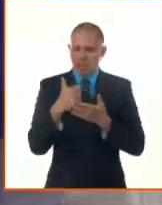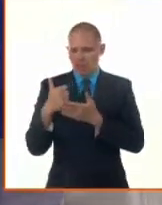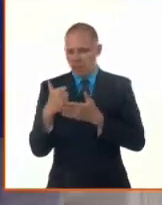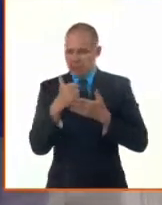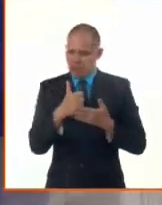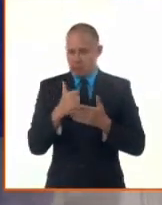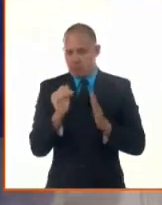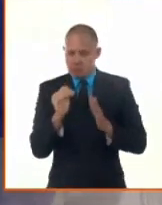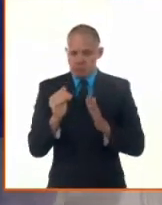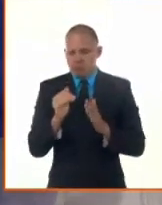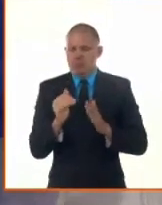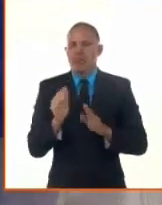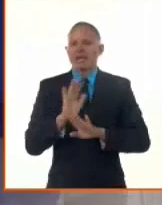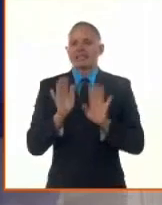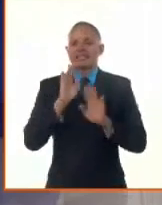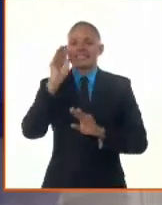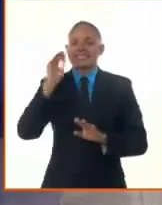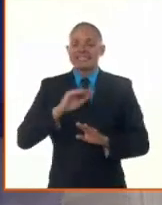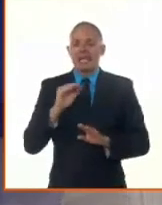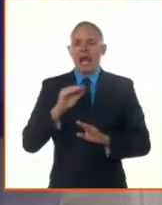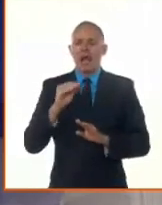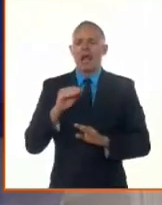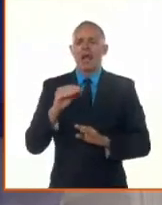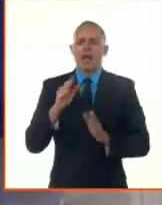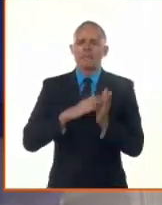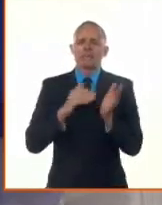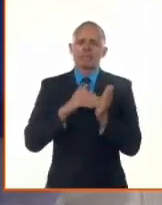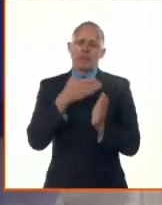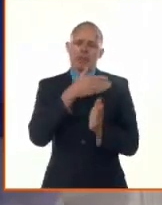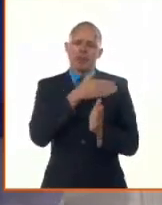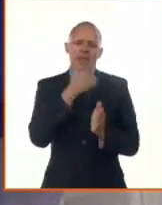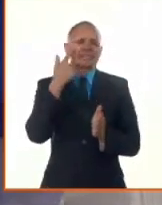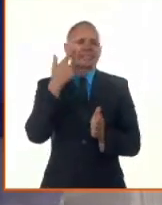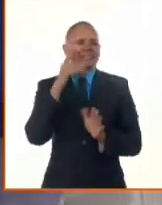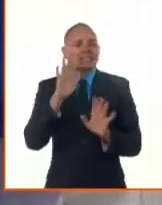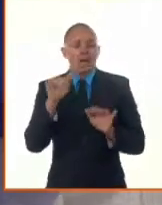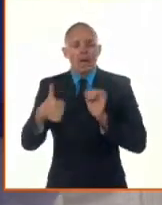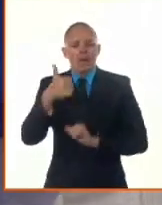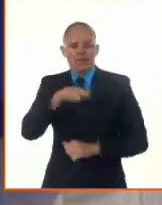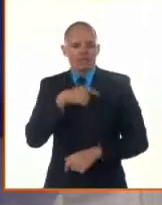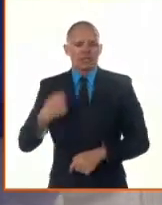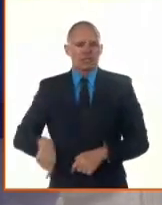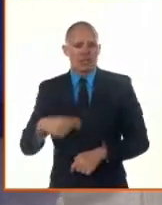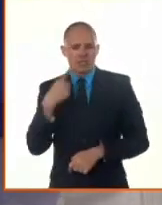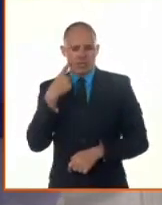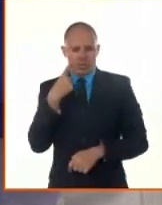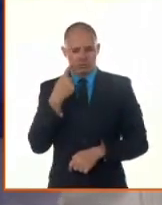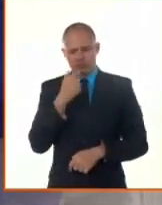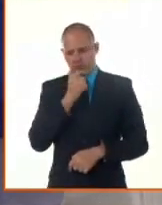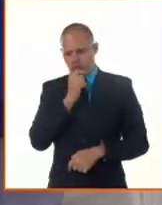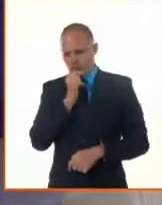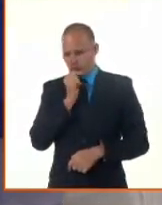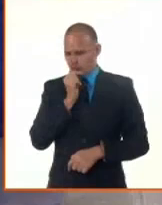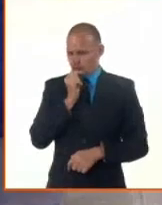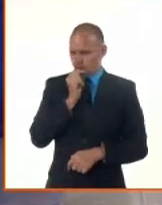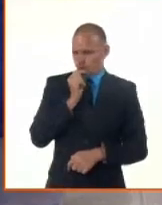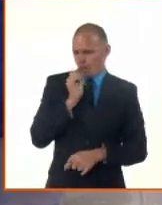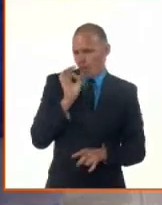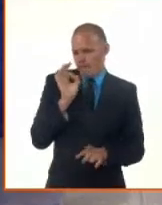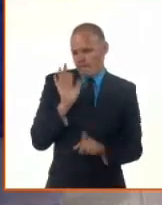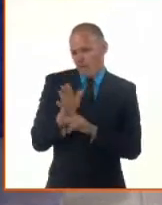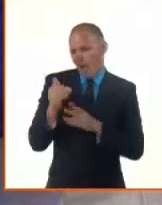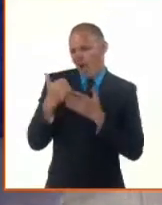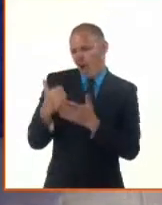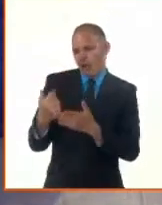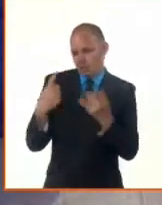y bueno todos sabemos que desde el 21 las relaciones de Irán con china Son muy fuertes yo firmaron un acuerdo por 25